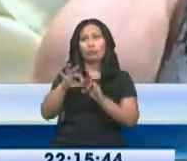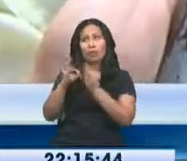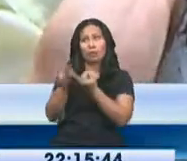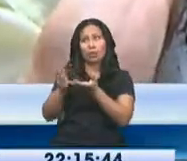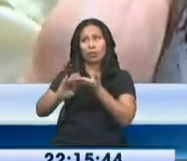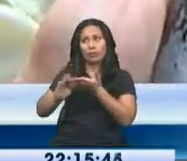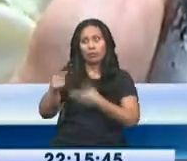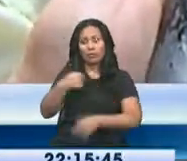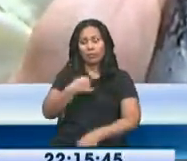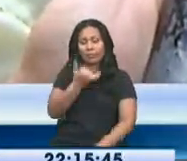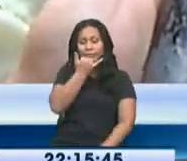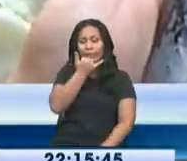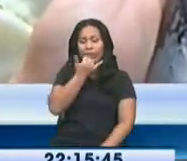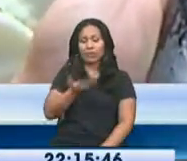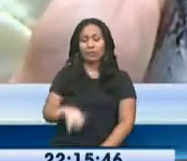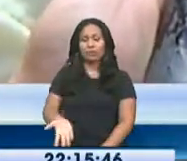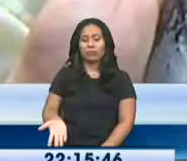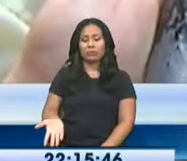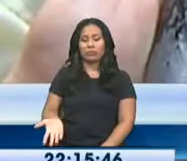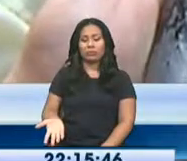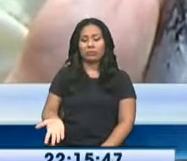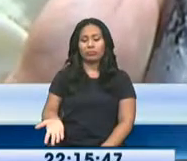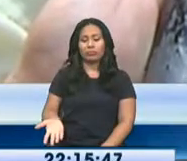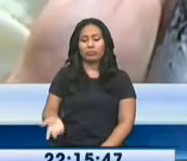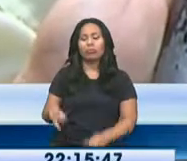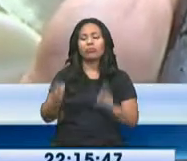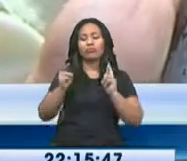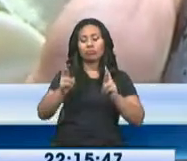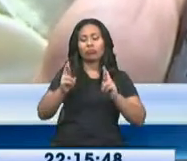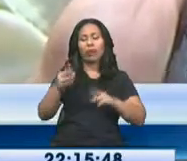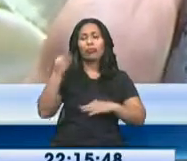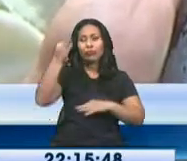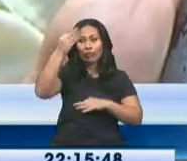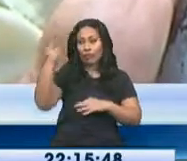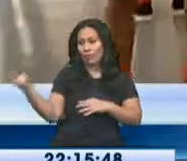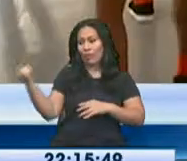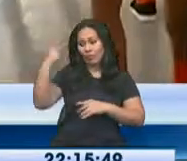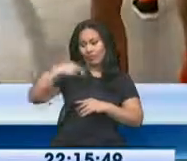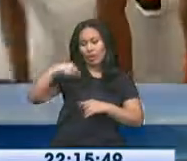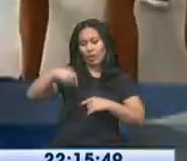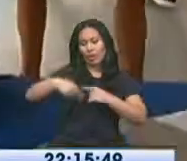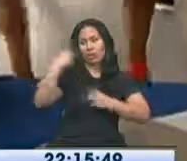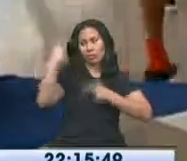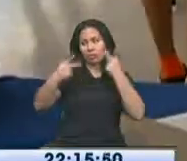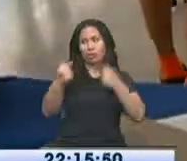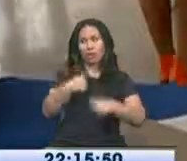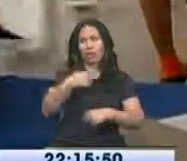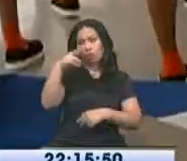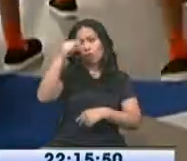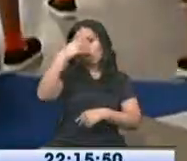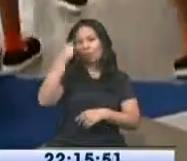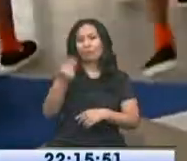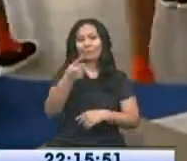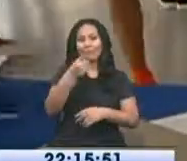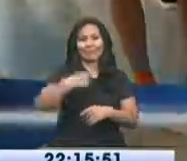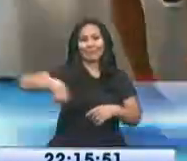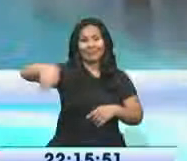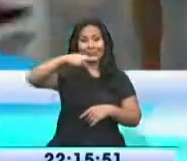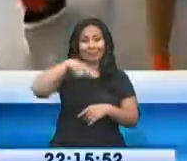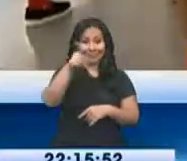les he hecho. Y que algún día me vengan a ver, a visitar. Pues antes de cumplir su